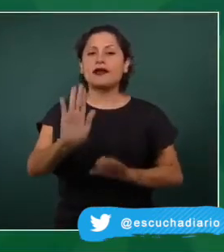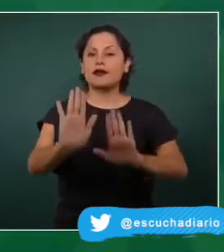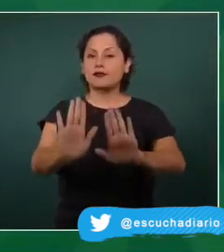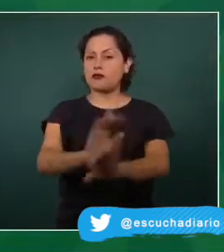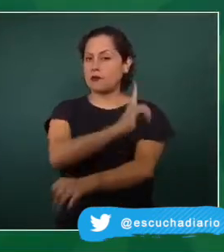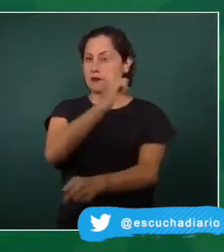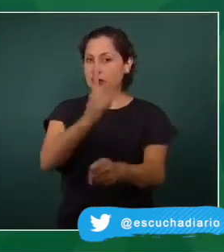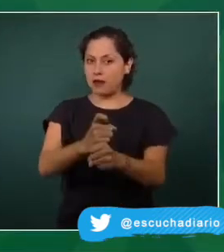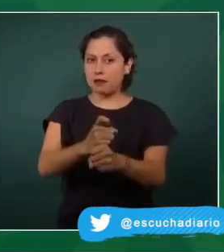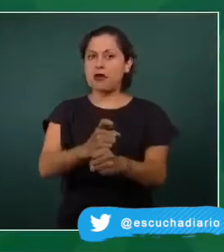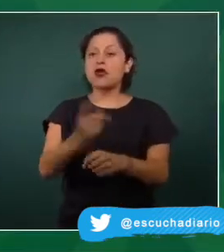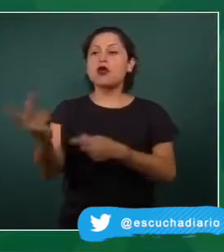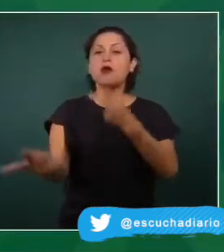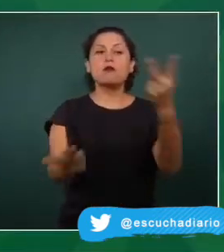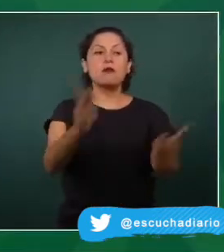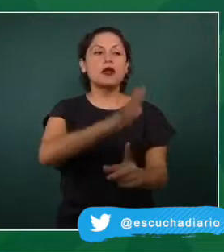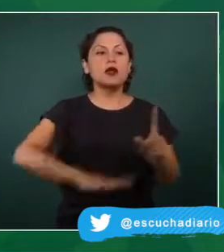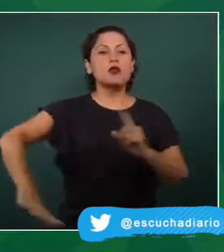no recaiga,